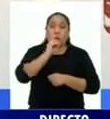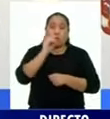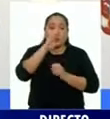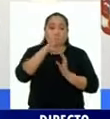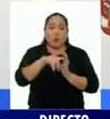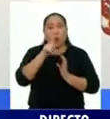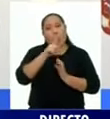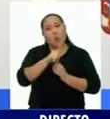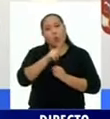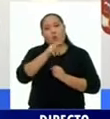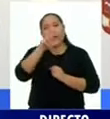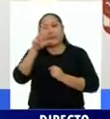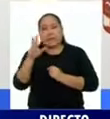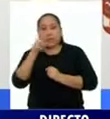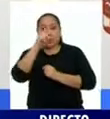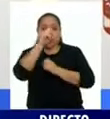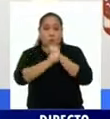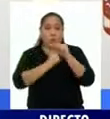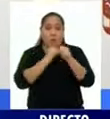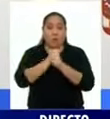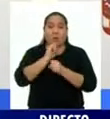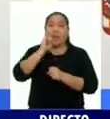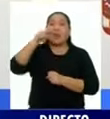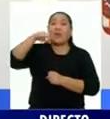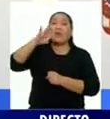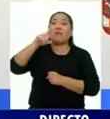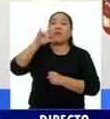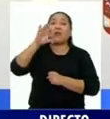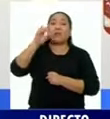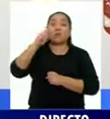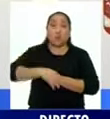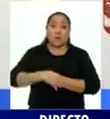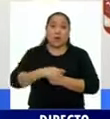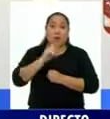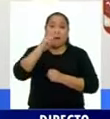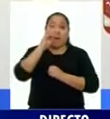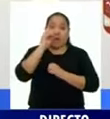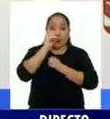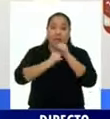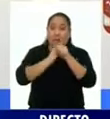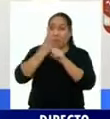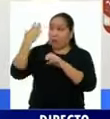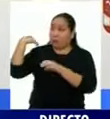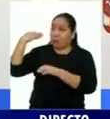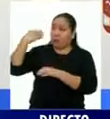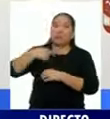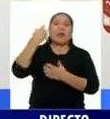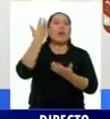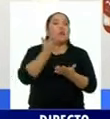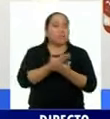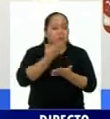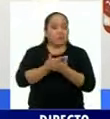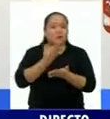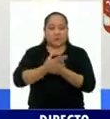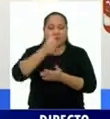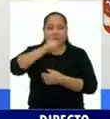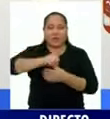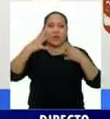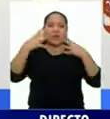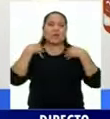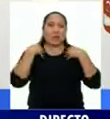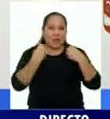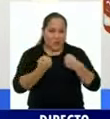1 y 3% anual. Hace 20 años que está así. Así que está garantizada la salud del